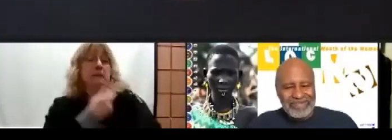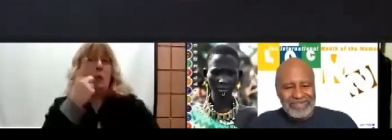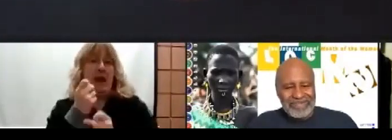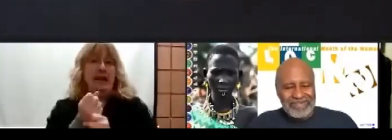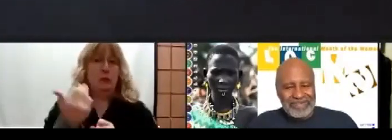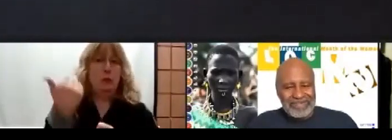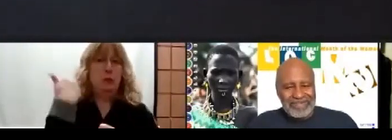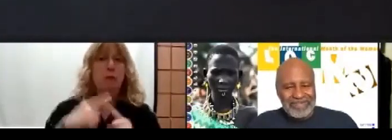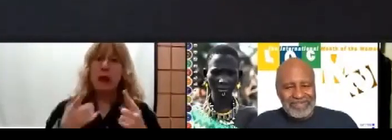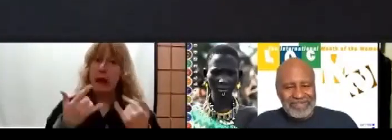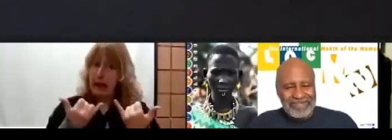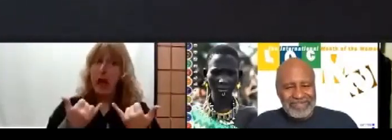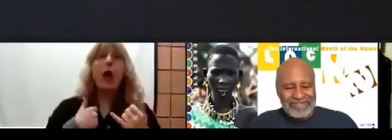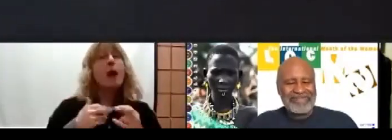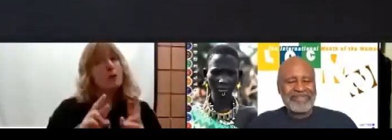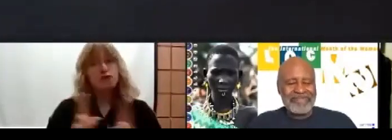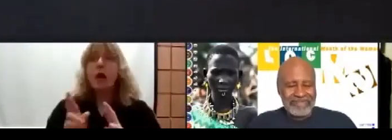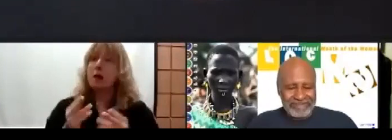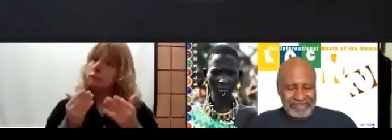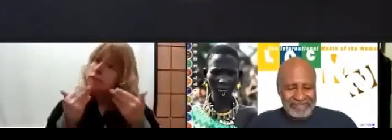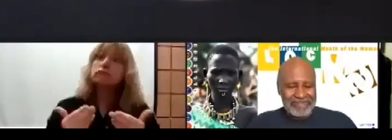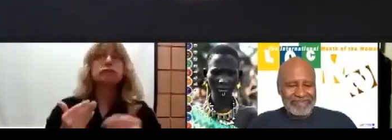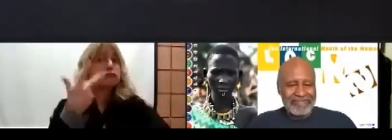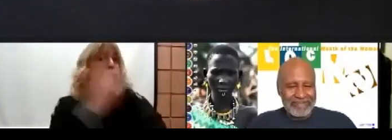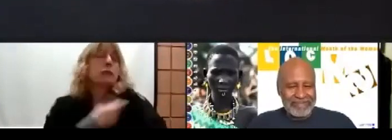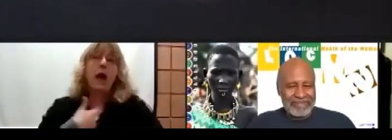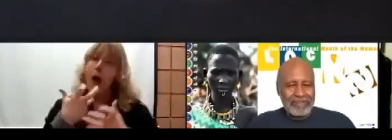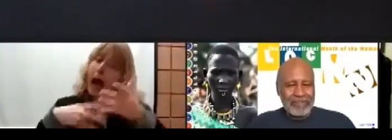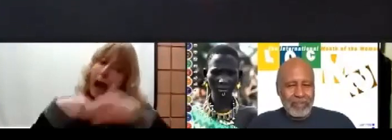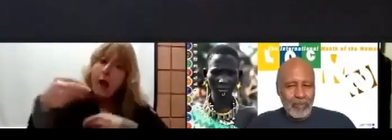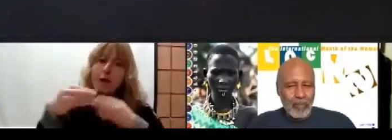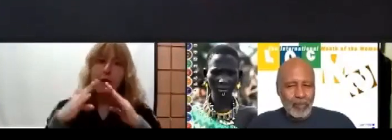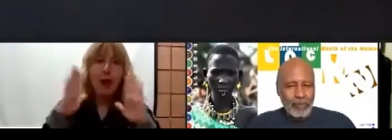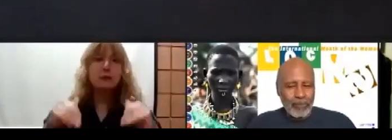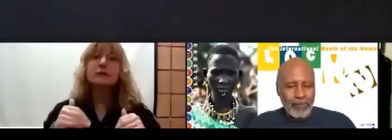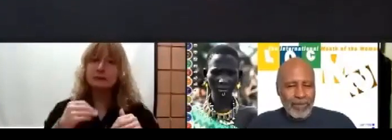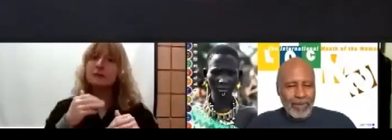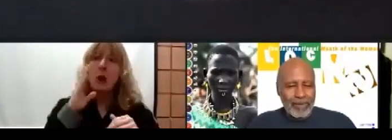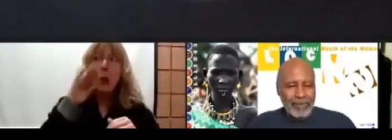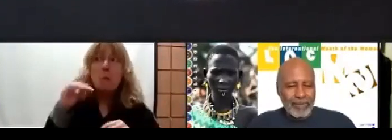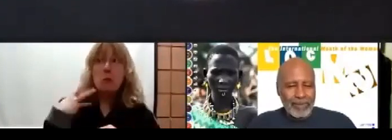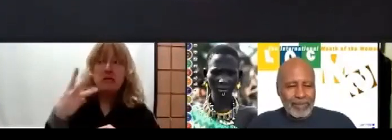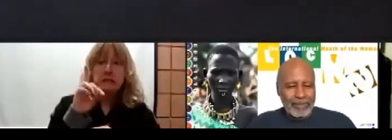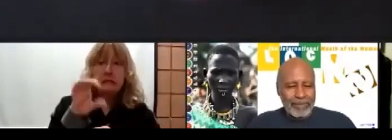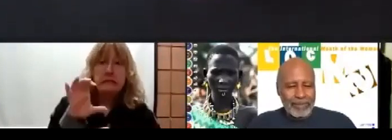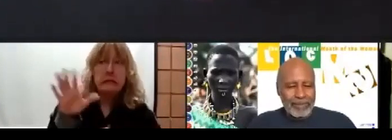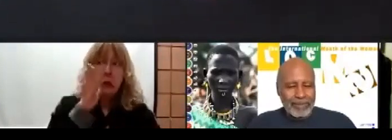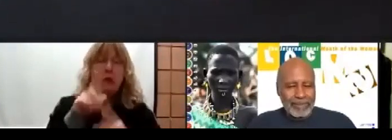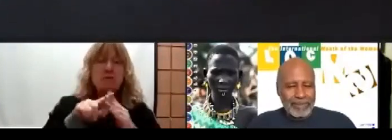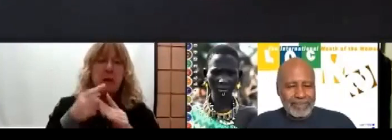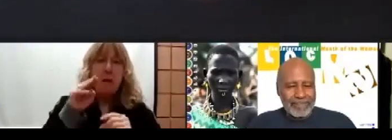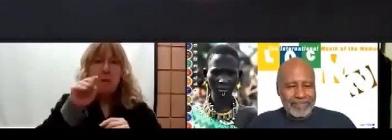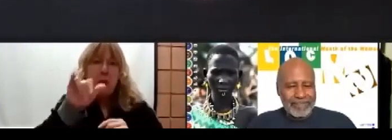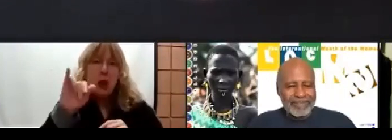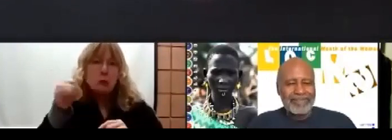del camino y viene mantengan seguros de distanciamiento mascarillas y yo